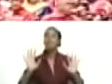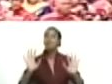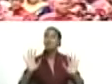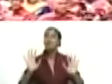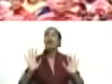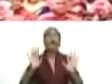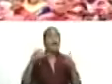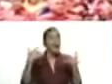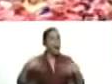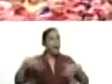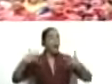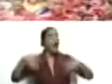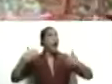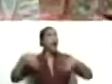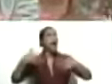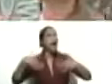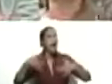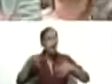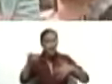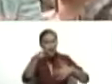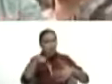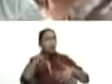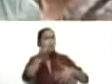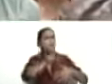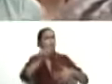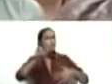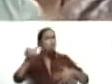Apellidos, apellidos,